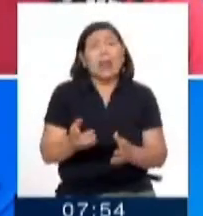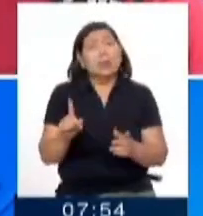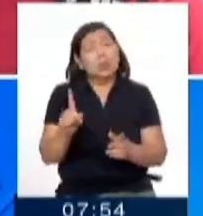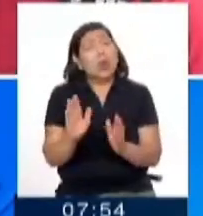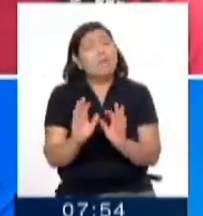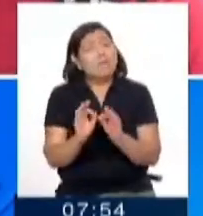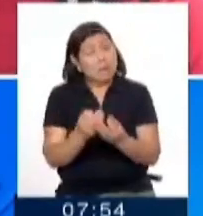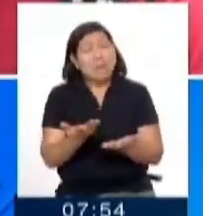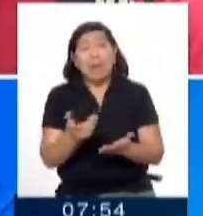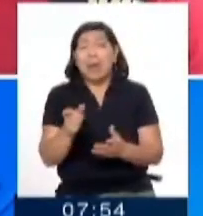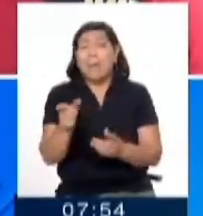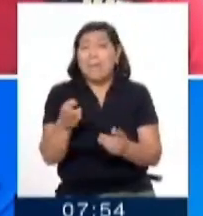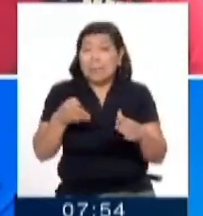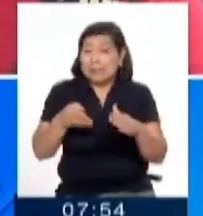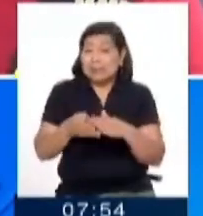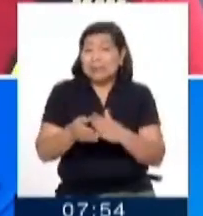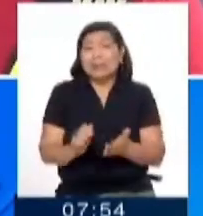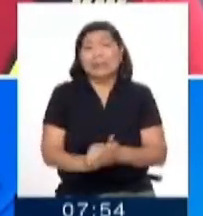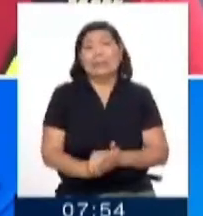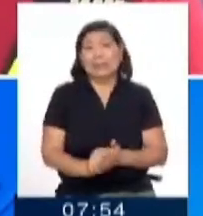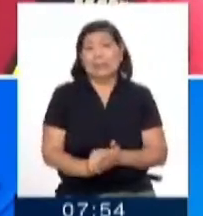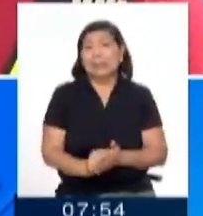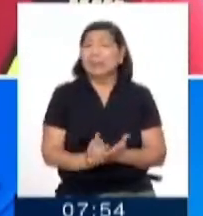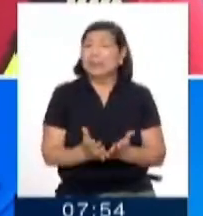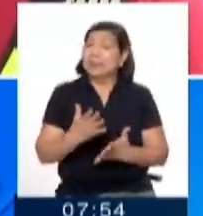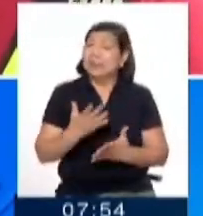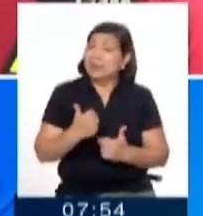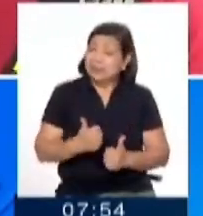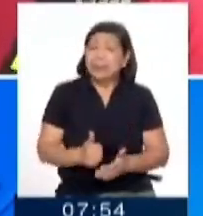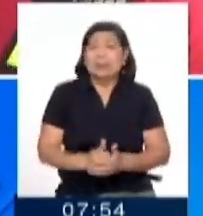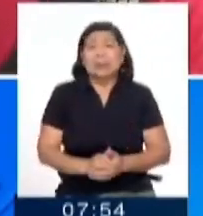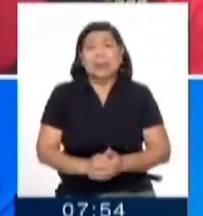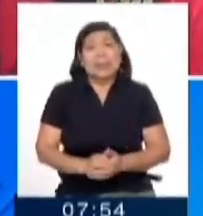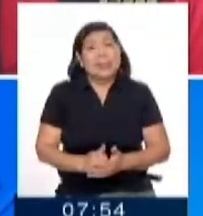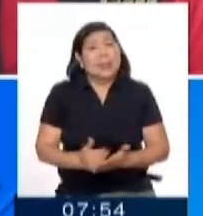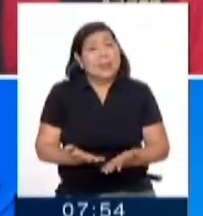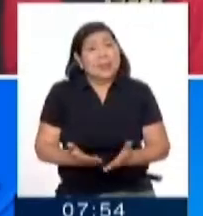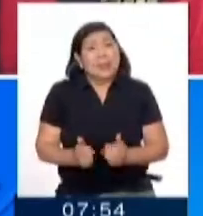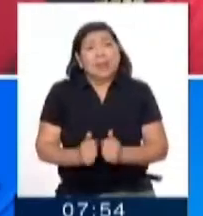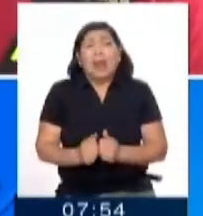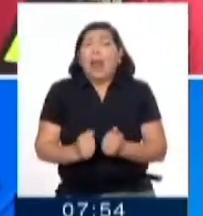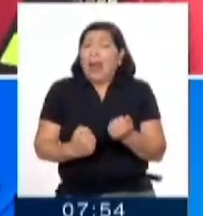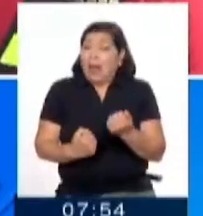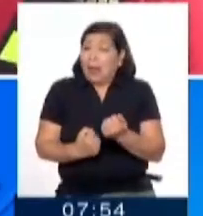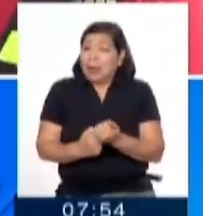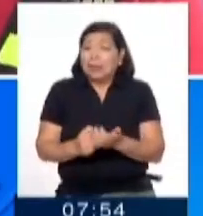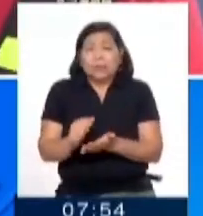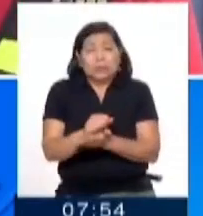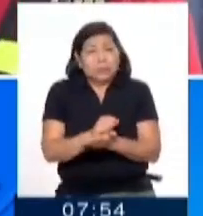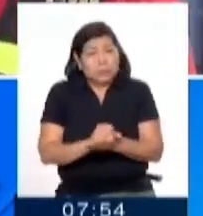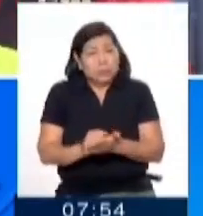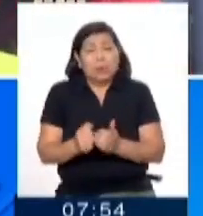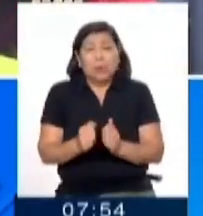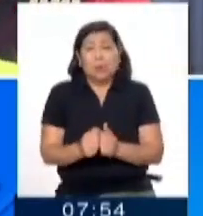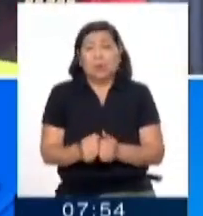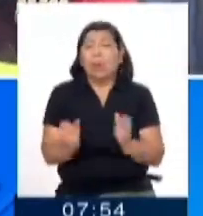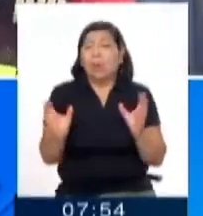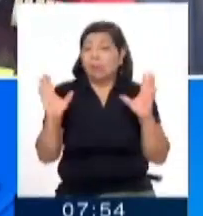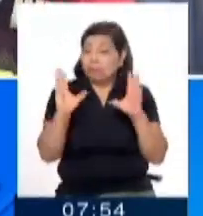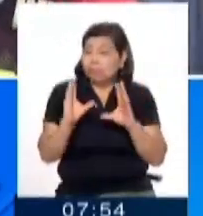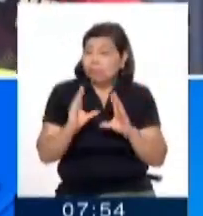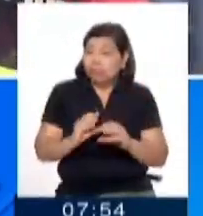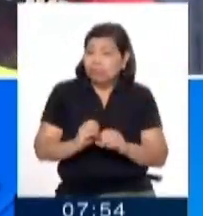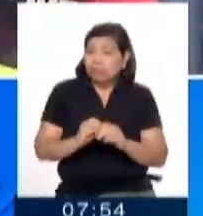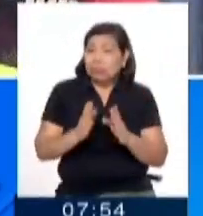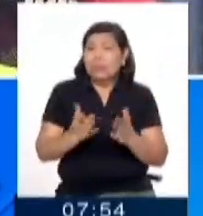la familia a la persona atrapada para que se sienta pues con la solidaridad que tienen, que han tenido con él durante toda la noche.